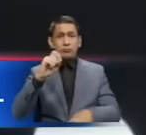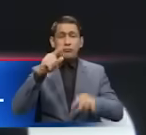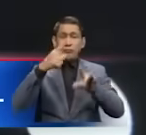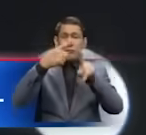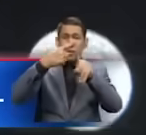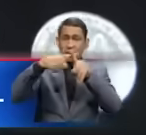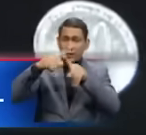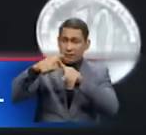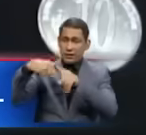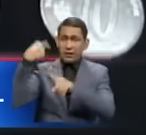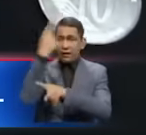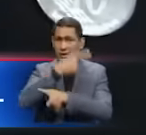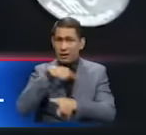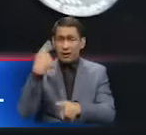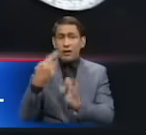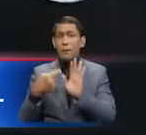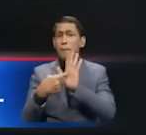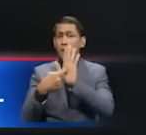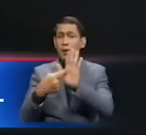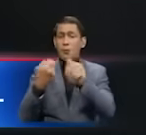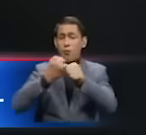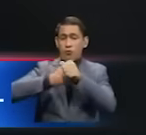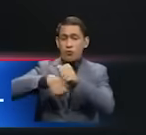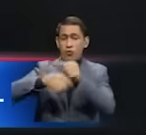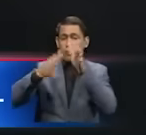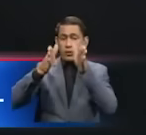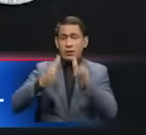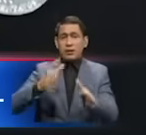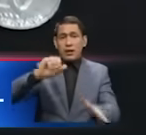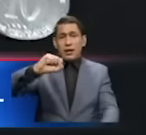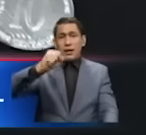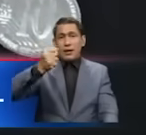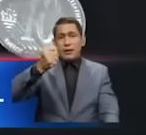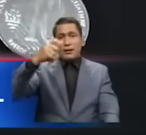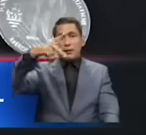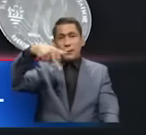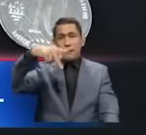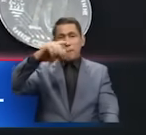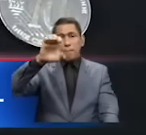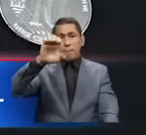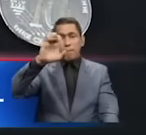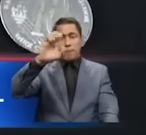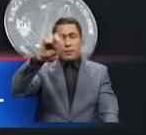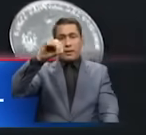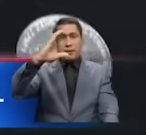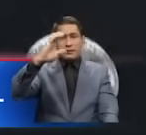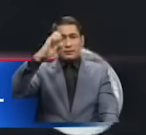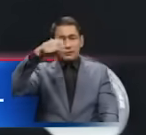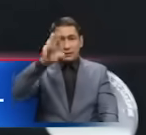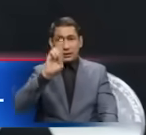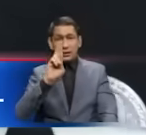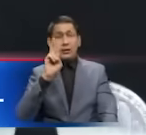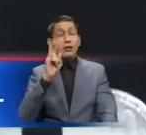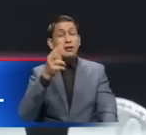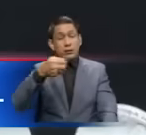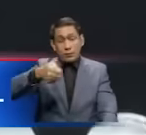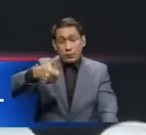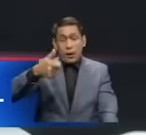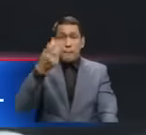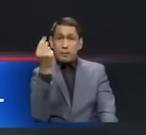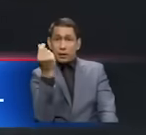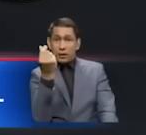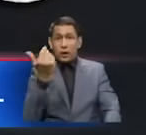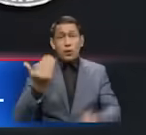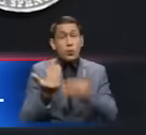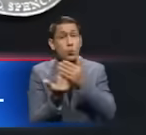Alberto Spencer, ¿no? Sí, justamente en las monedas de 25 centavos, en esta denominación, buscamos destacar